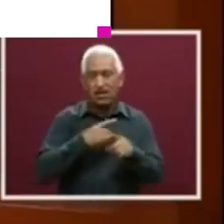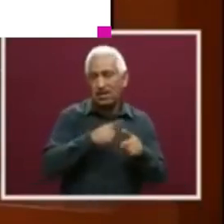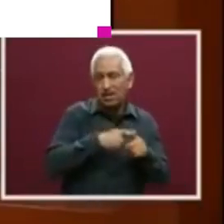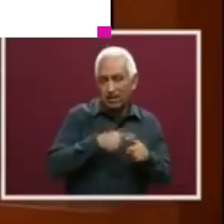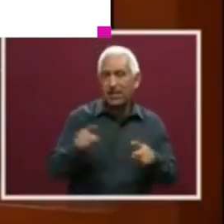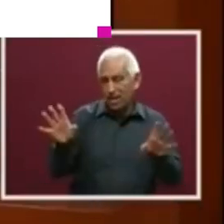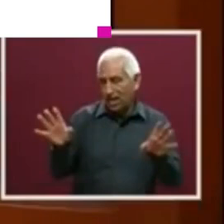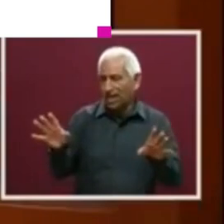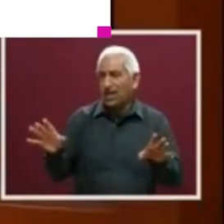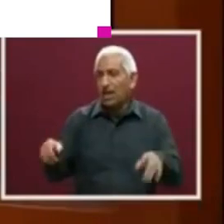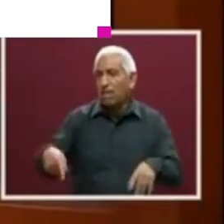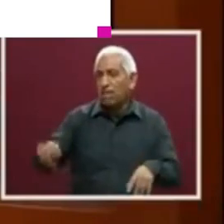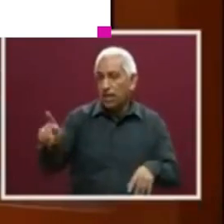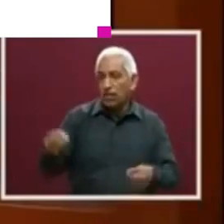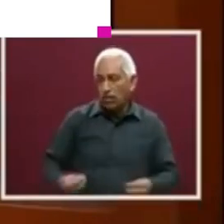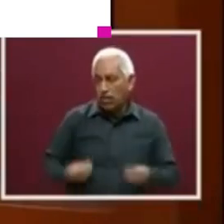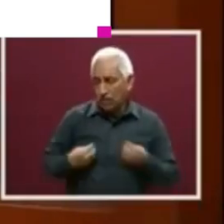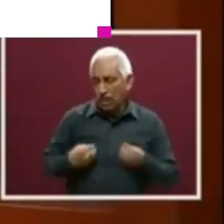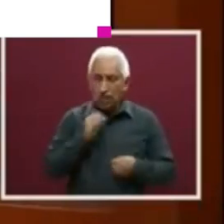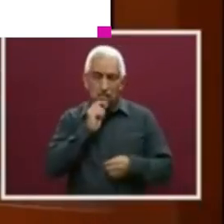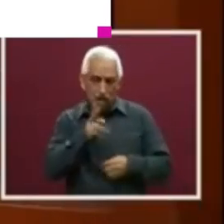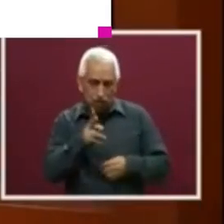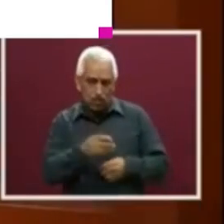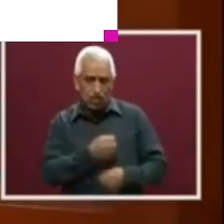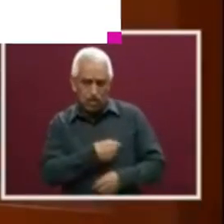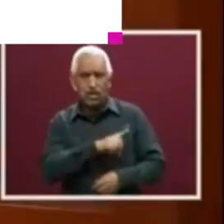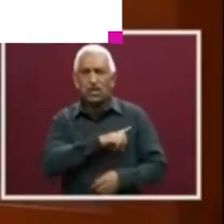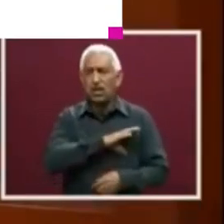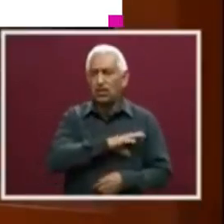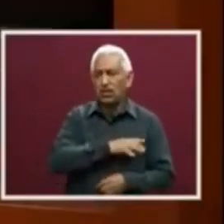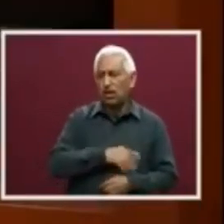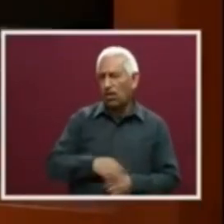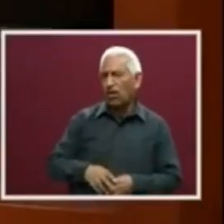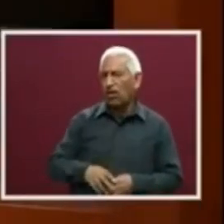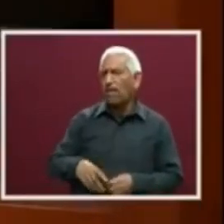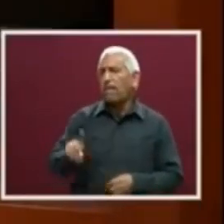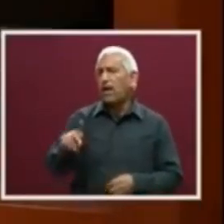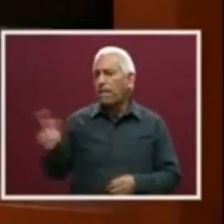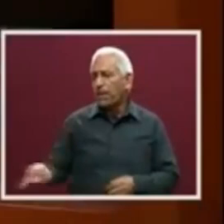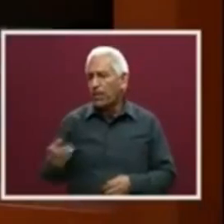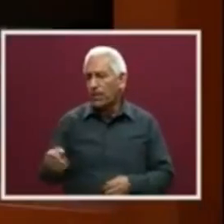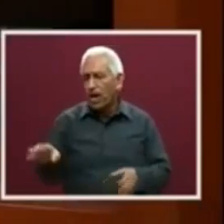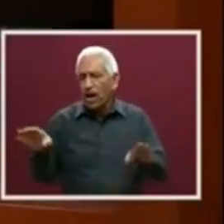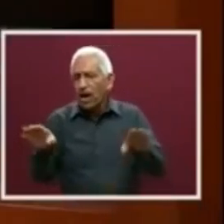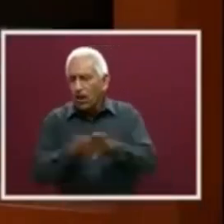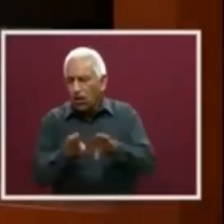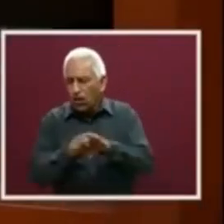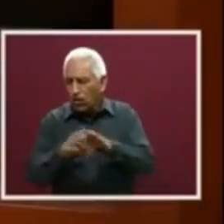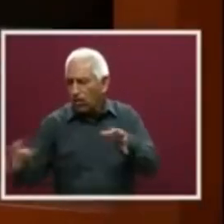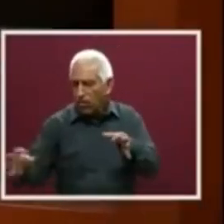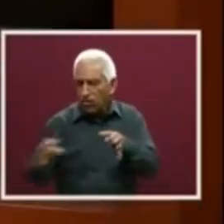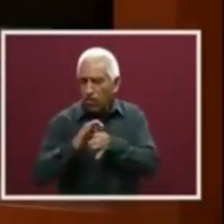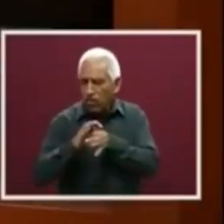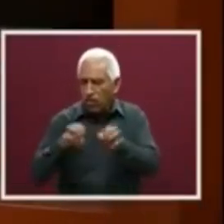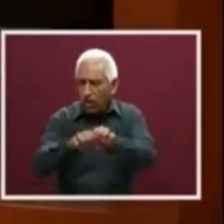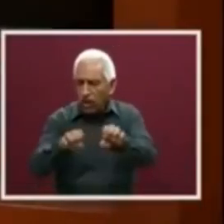nueva titular de la SEP. Mencionó que en los próximos días dará a conocer si habrá encargado de despacho o titular